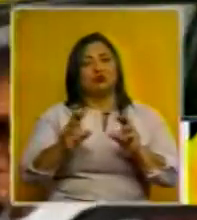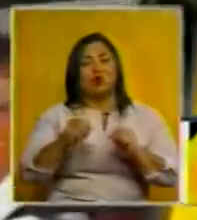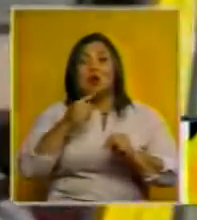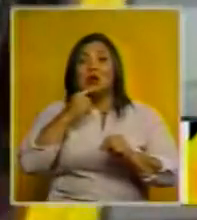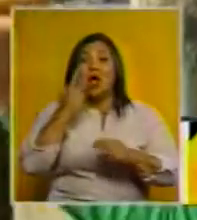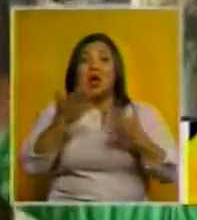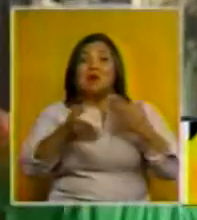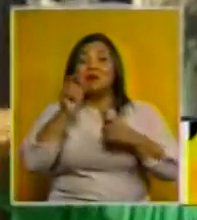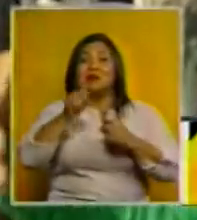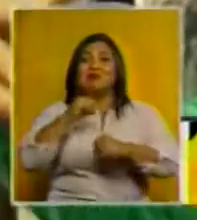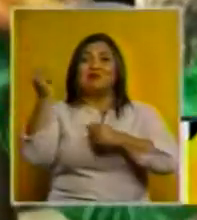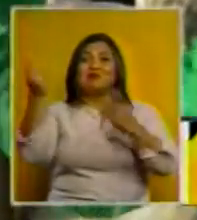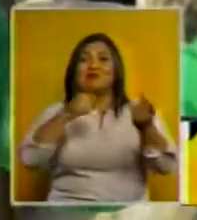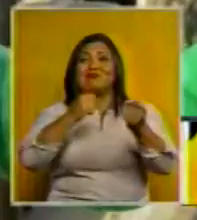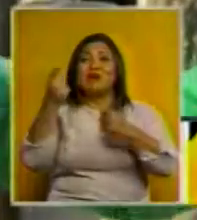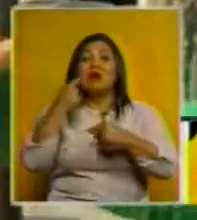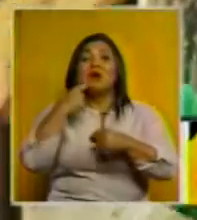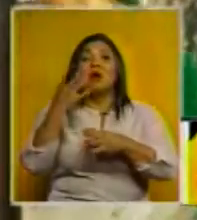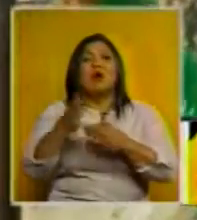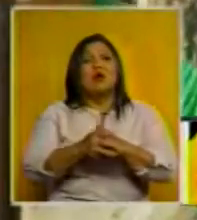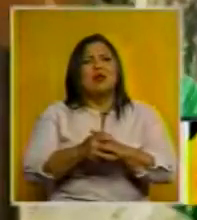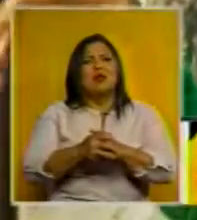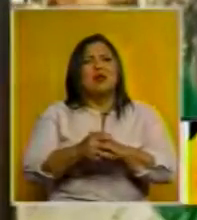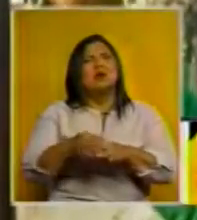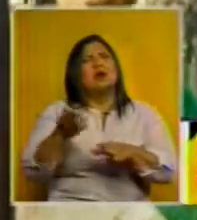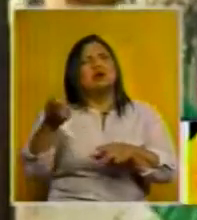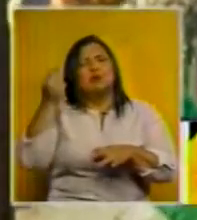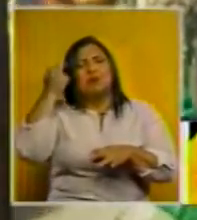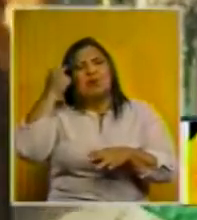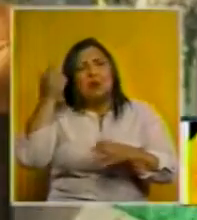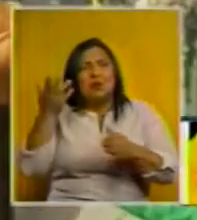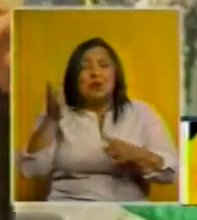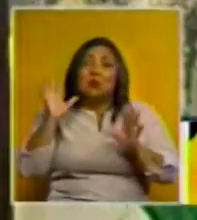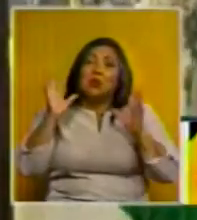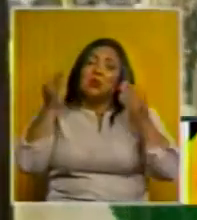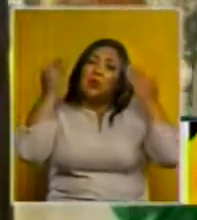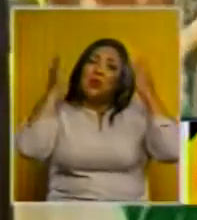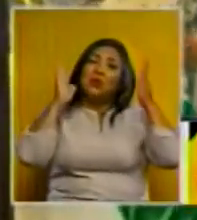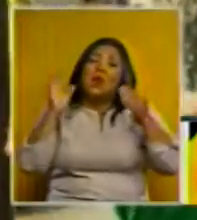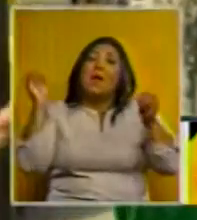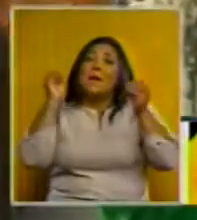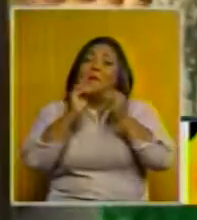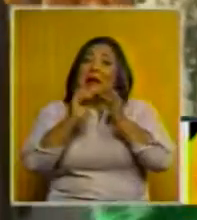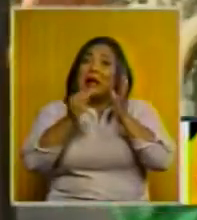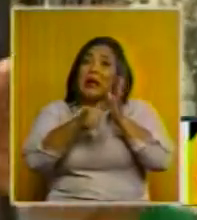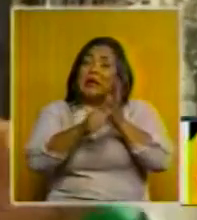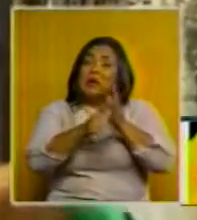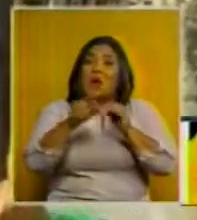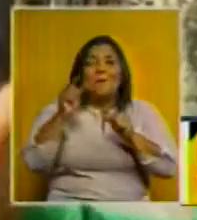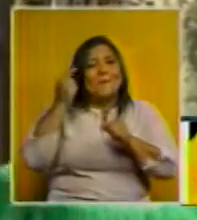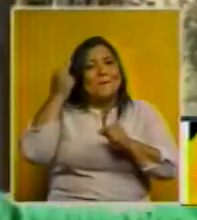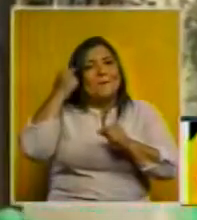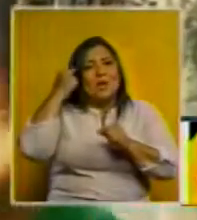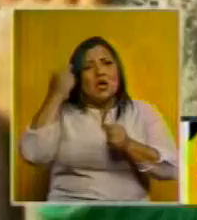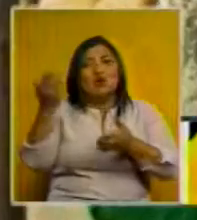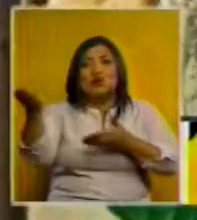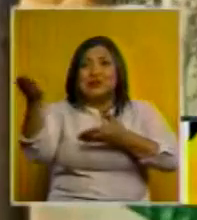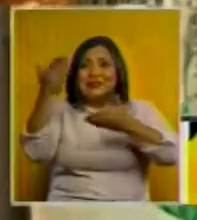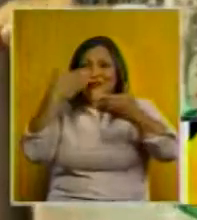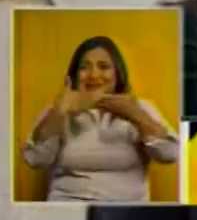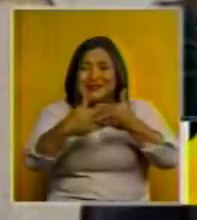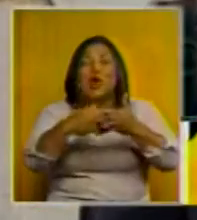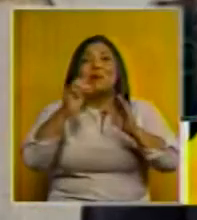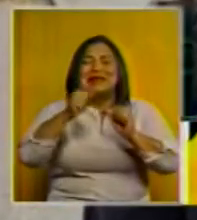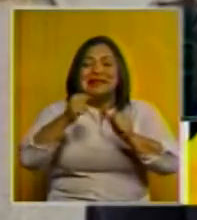que emigra, que no va con buenos pensamientos, no sé. Más que la cédula me gusta. Pienso que deberían pedir lo que es antecedentes penales,